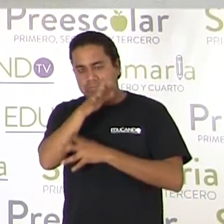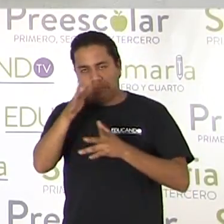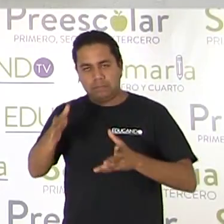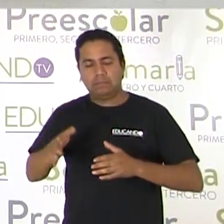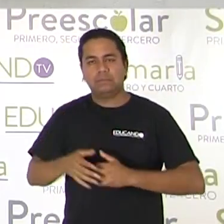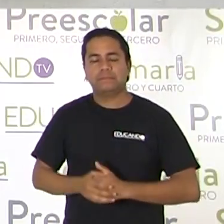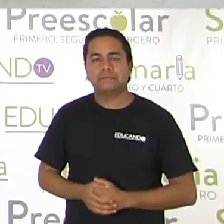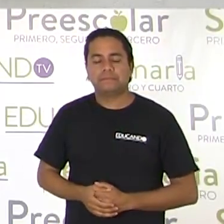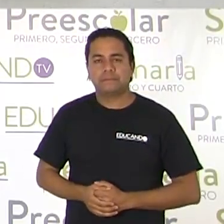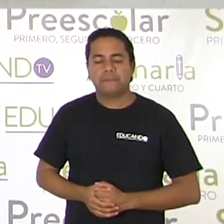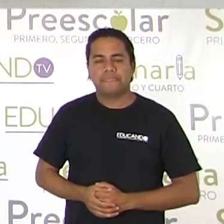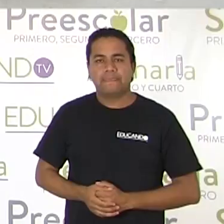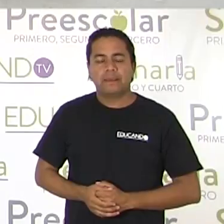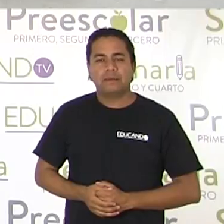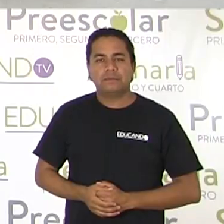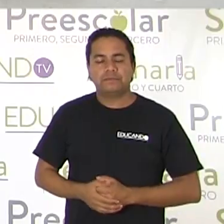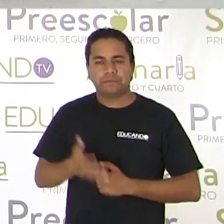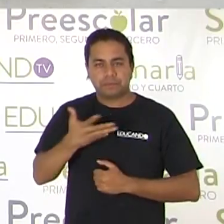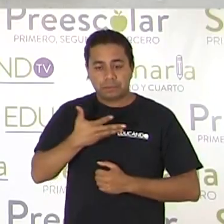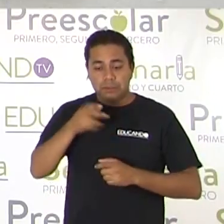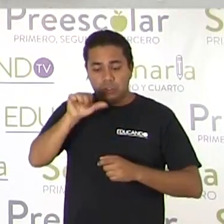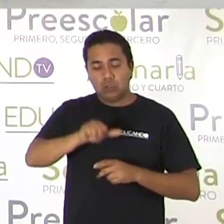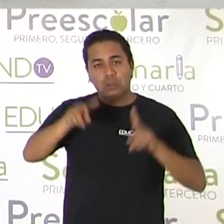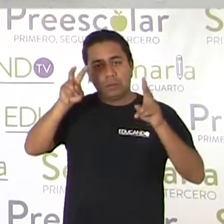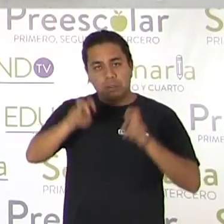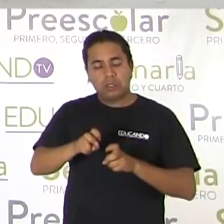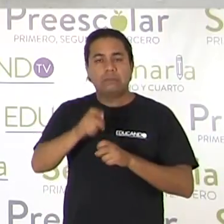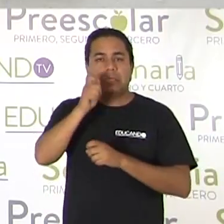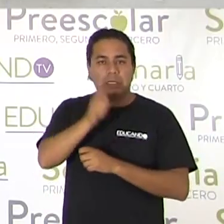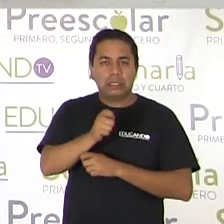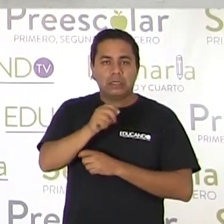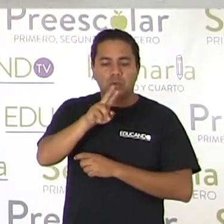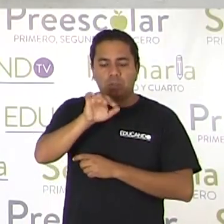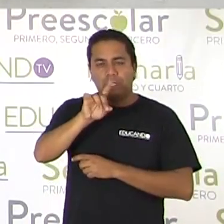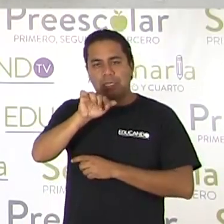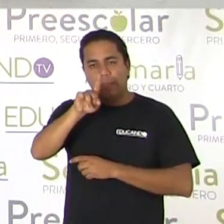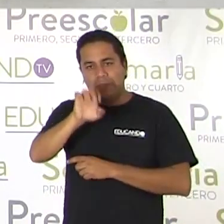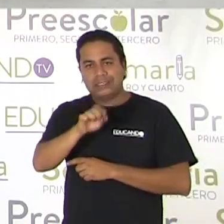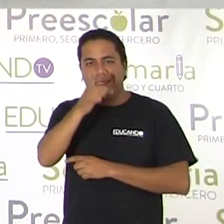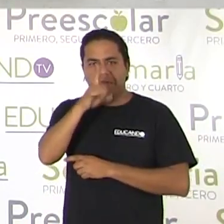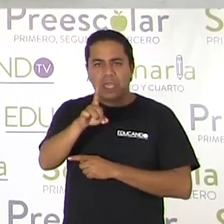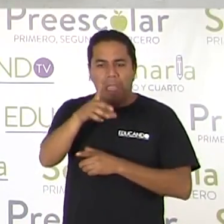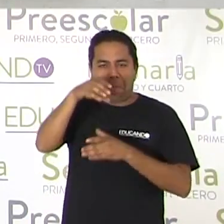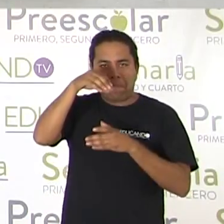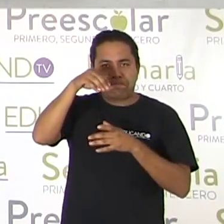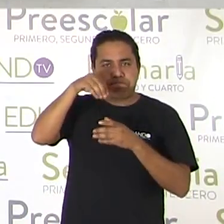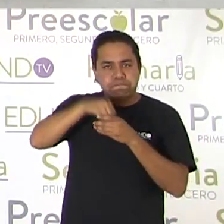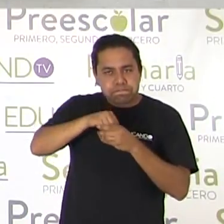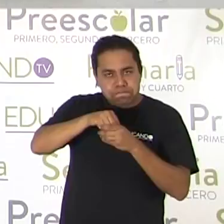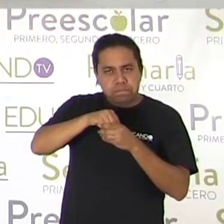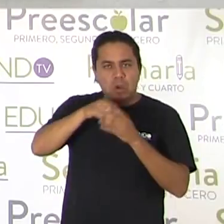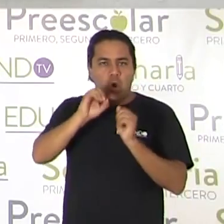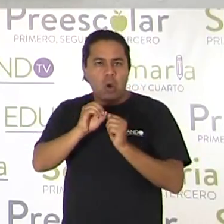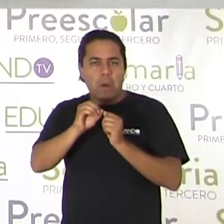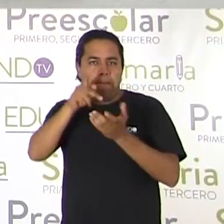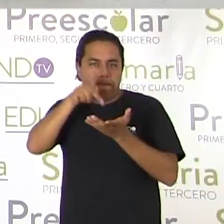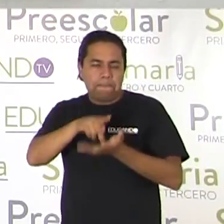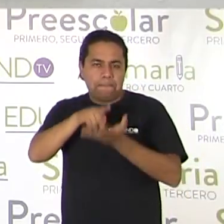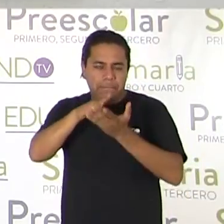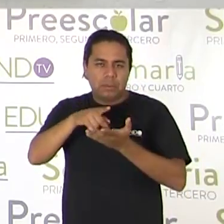Ahí está. Y con el tema de hoy vamos a estar viendo unidades de capacidad y de peso. Para ello déjame ilustrarte